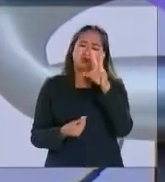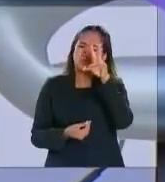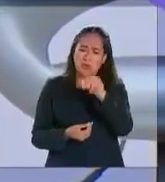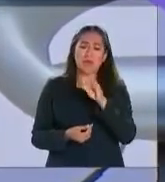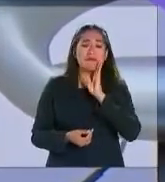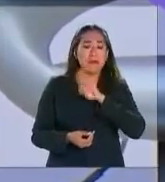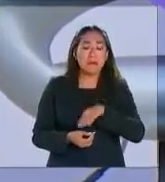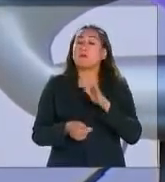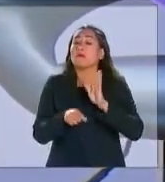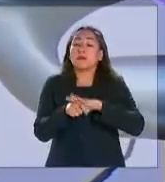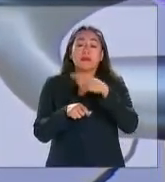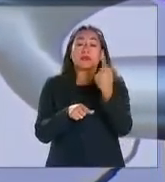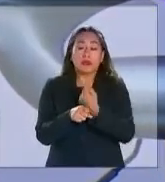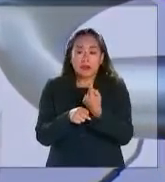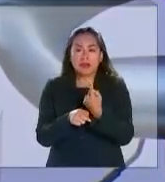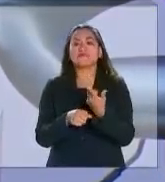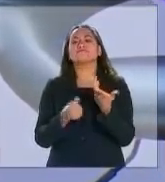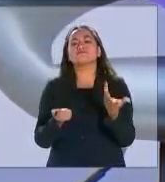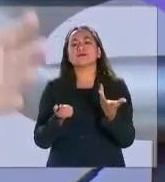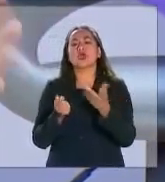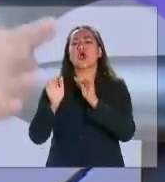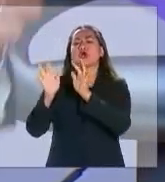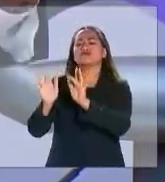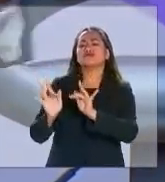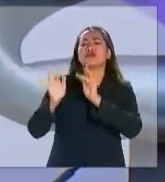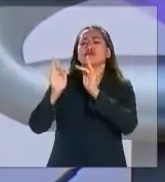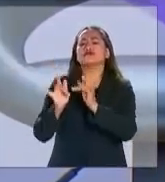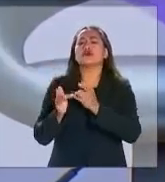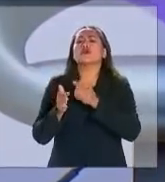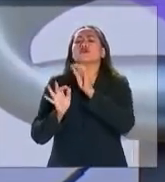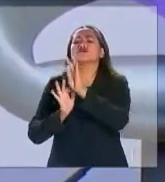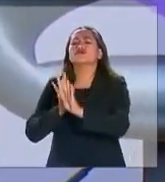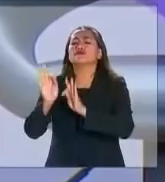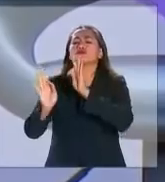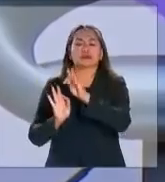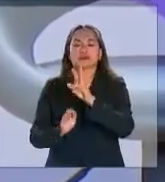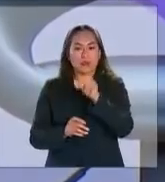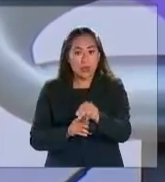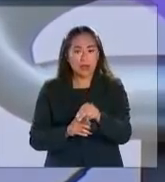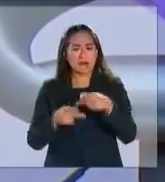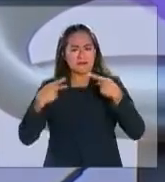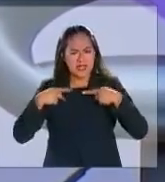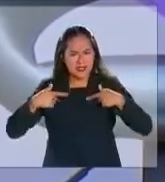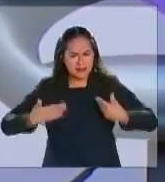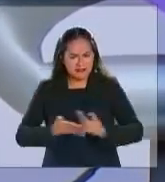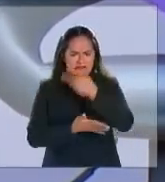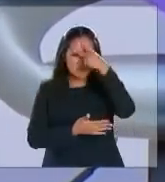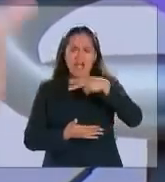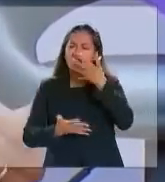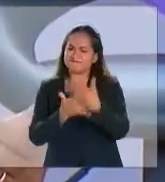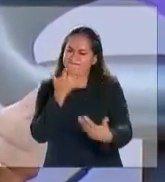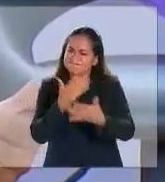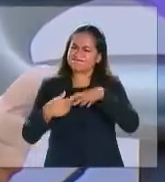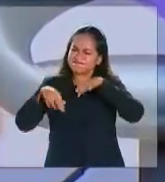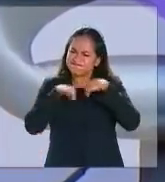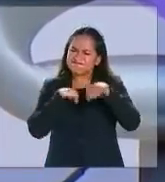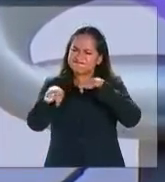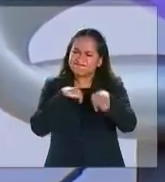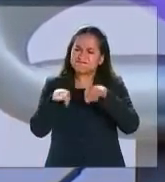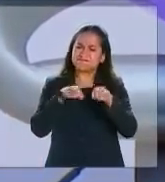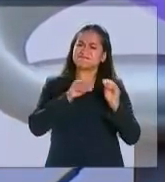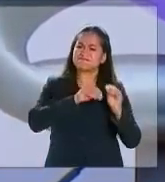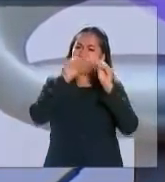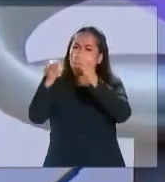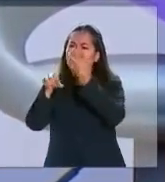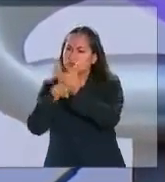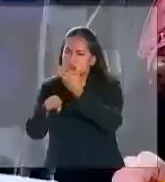mata la gente es trabajadora porque la gente tú te fuiste a eeuu y trabajaste te ganaste una lana y luego estás acá y no